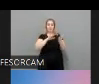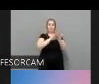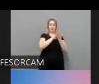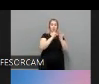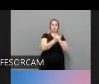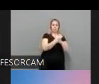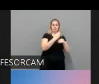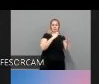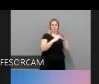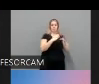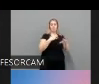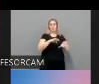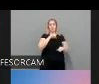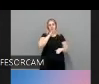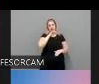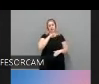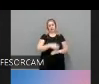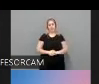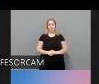habla.